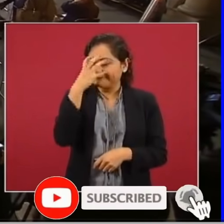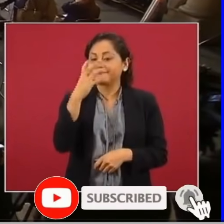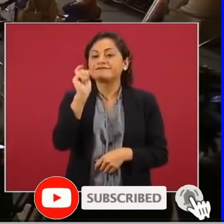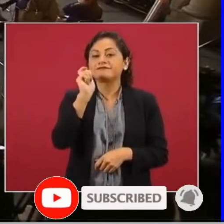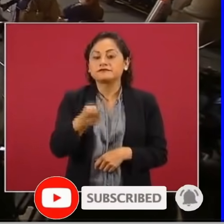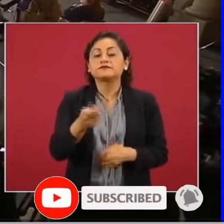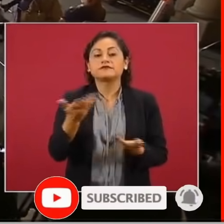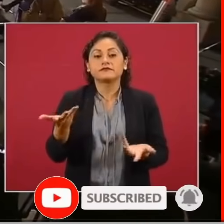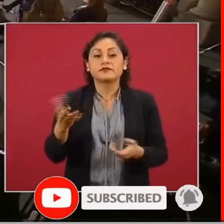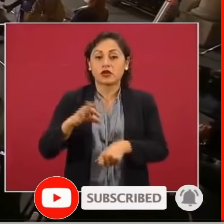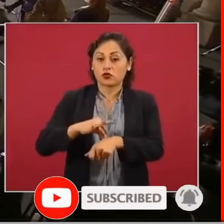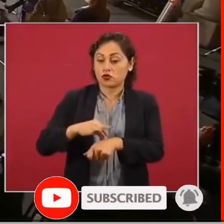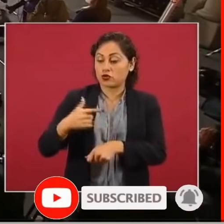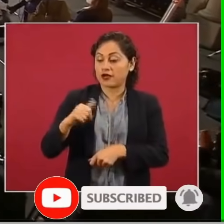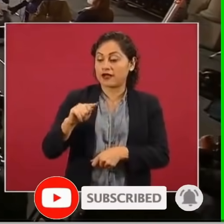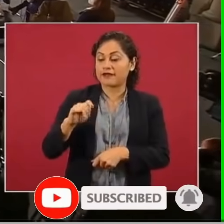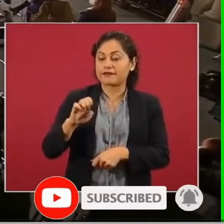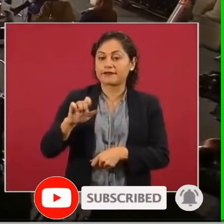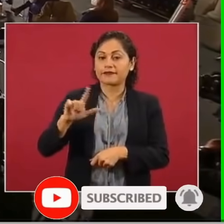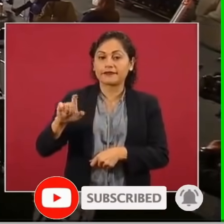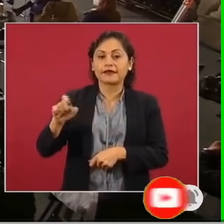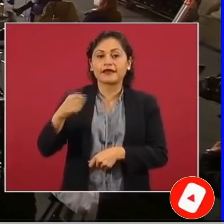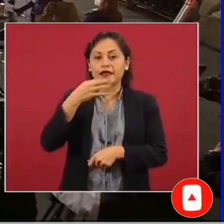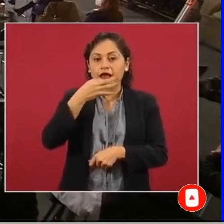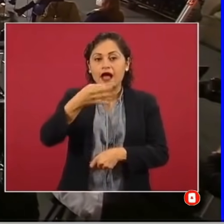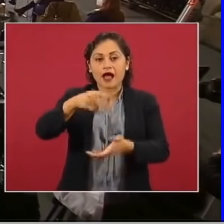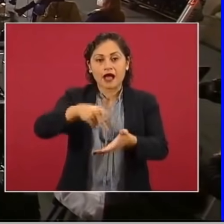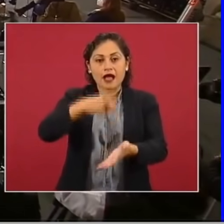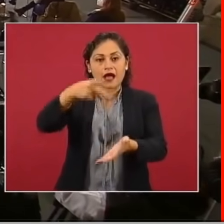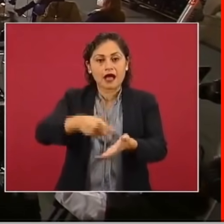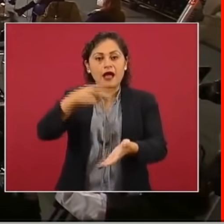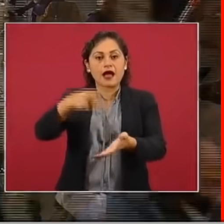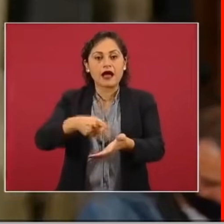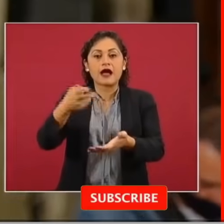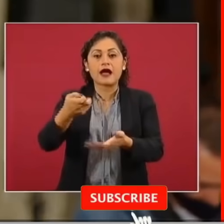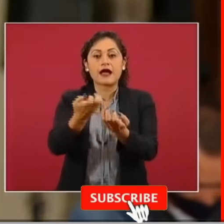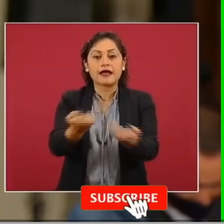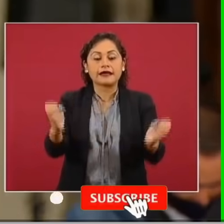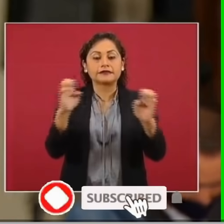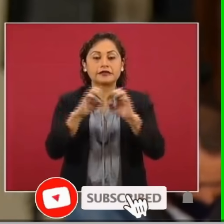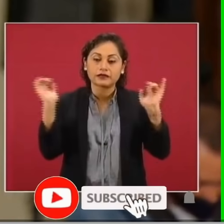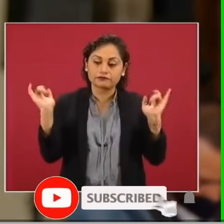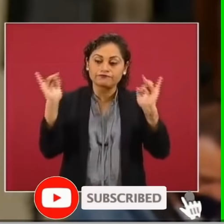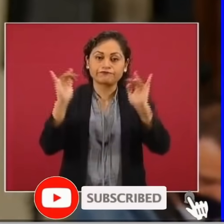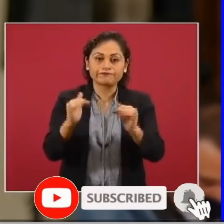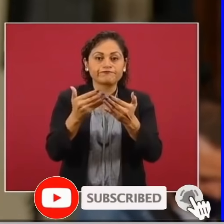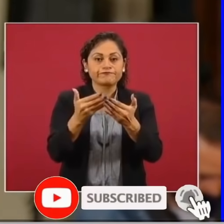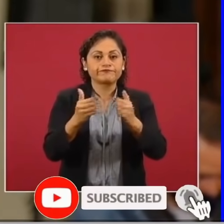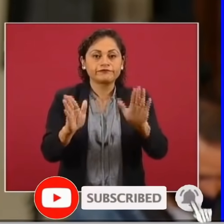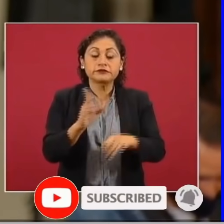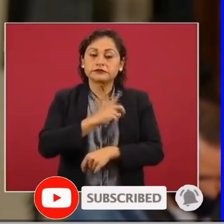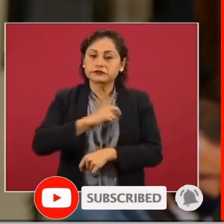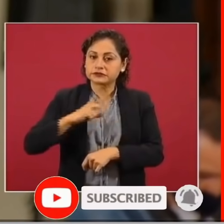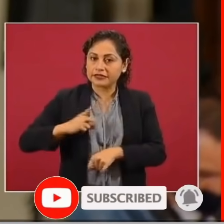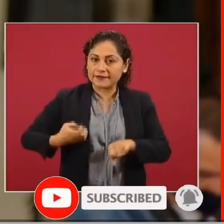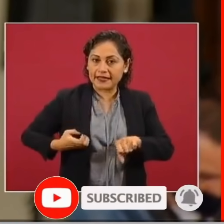que el doctor Gatell ha mencionado que esas actividades de reapertura de estadios solamente pueden ser en estados de la